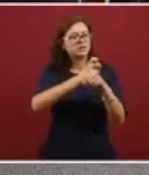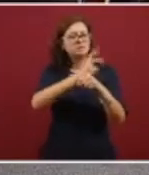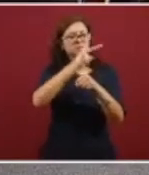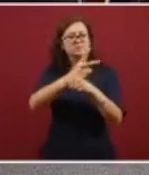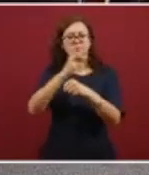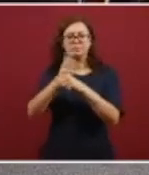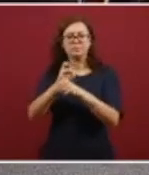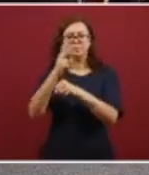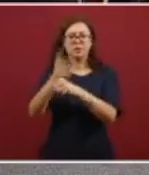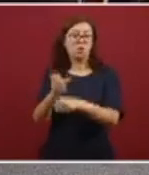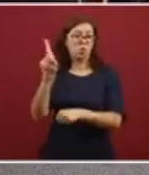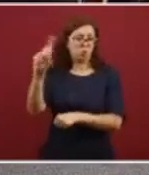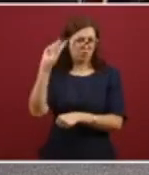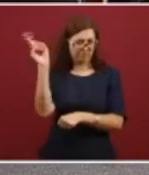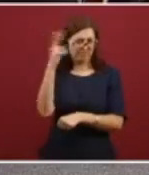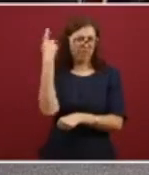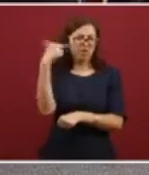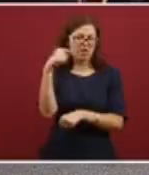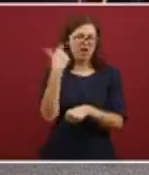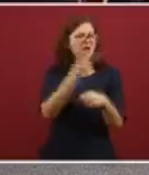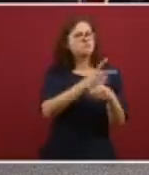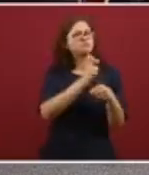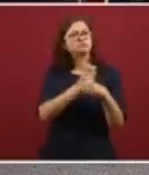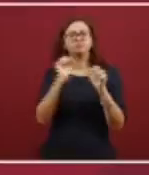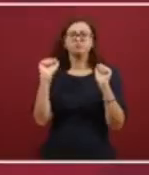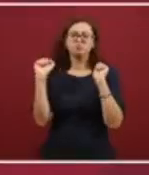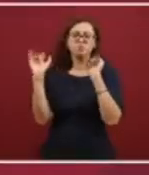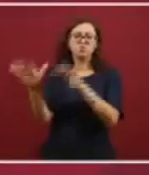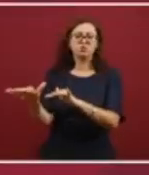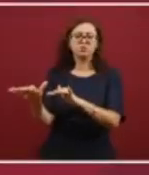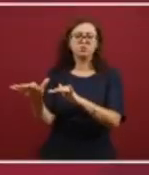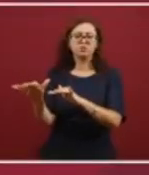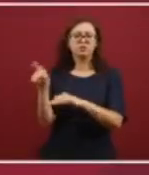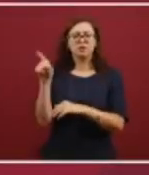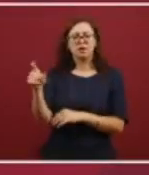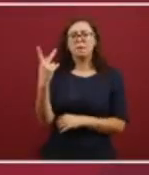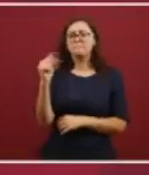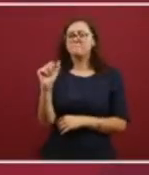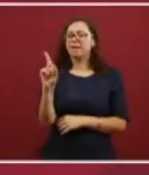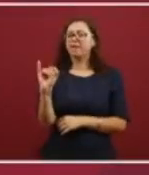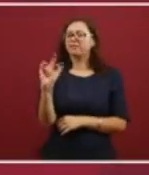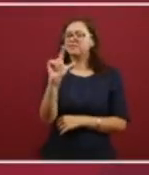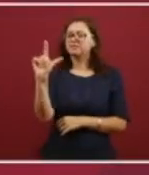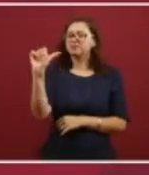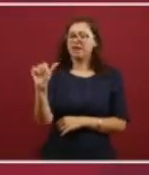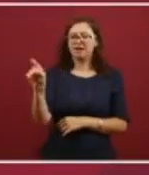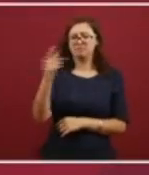convocado por la Universidad de Guadalajara, por este señor Padilla,